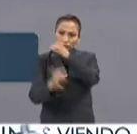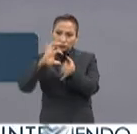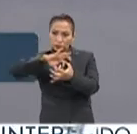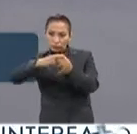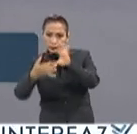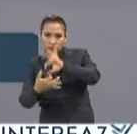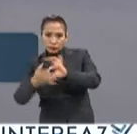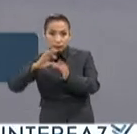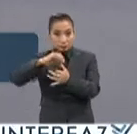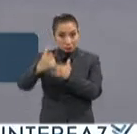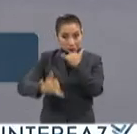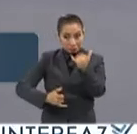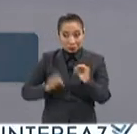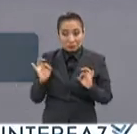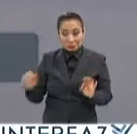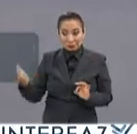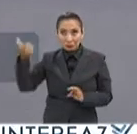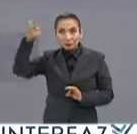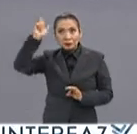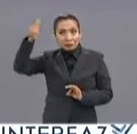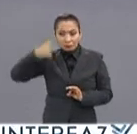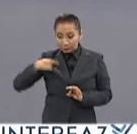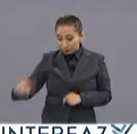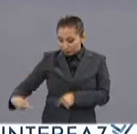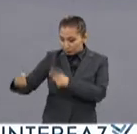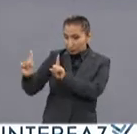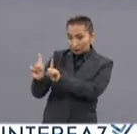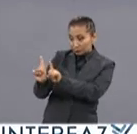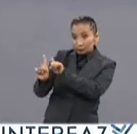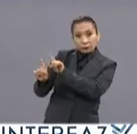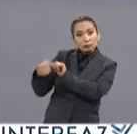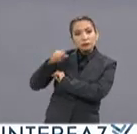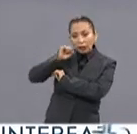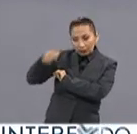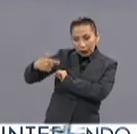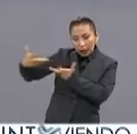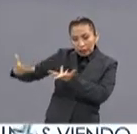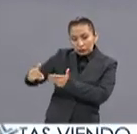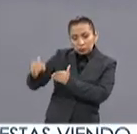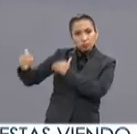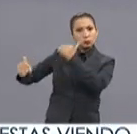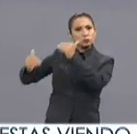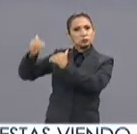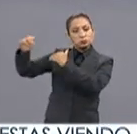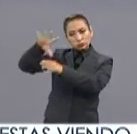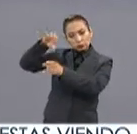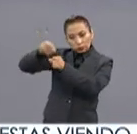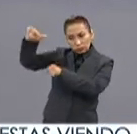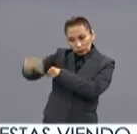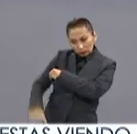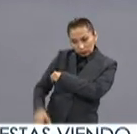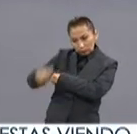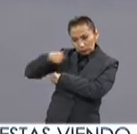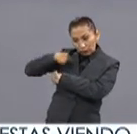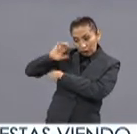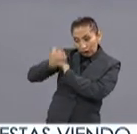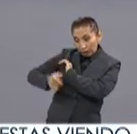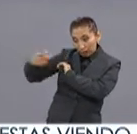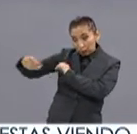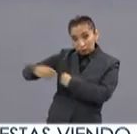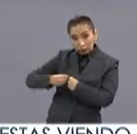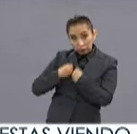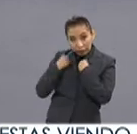que serían unos Juegos Olímpicos, pero que esa persona también estuviera desarrollada integralmente, es decir, cuando acabara su